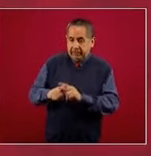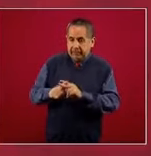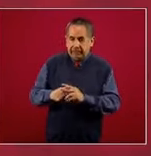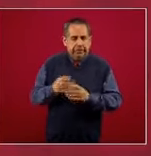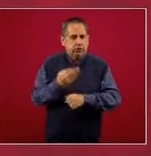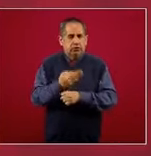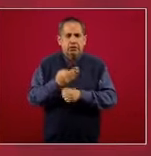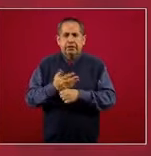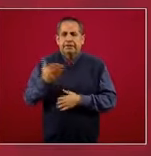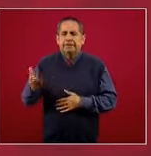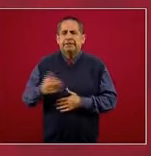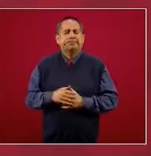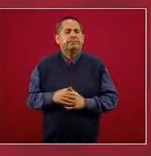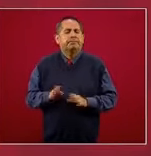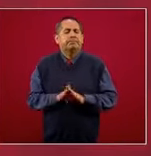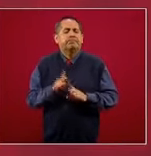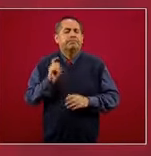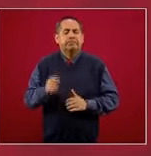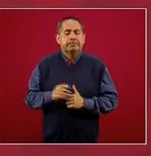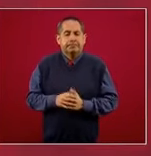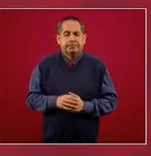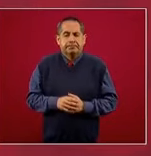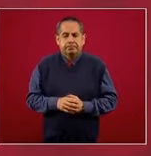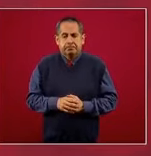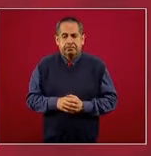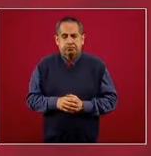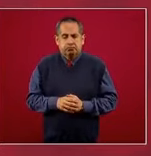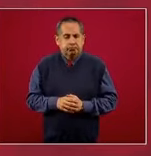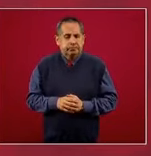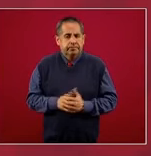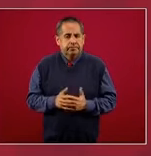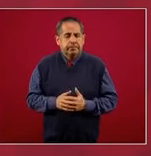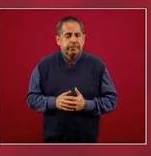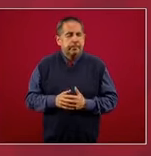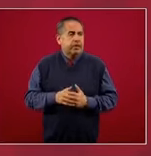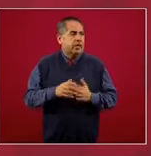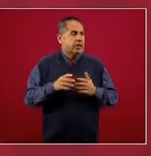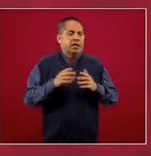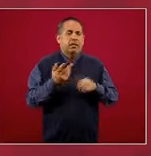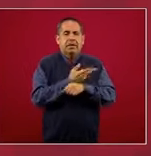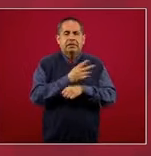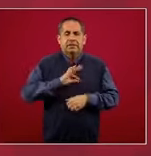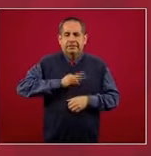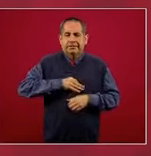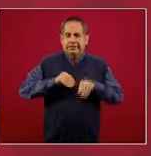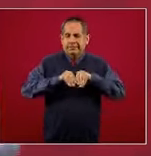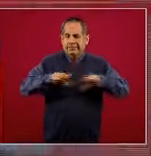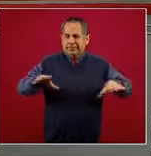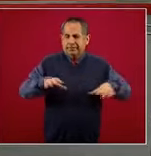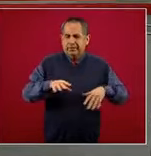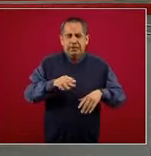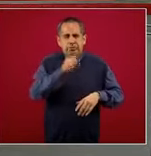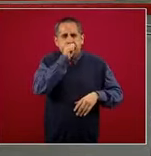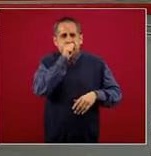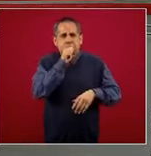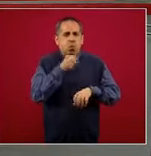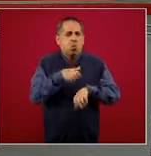esta noche con el componente del panorama epidemiológico, el componente